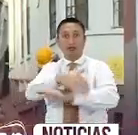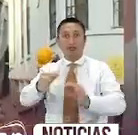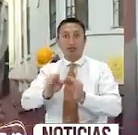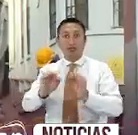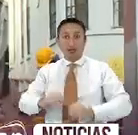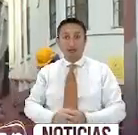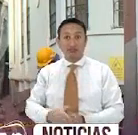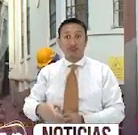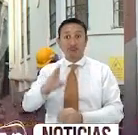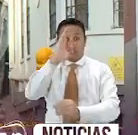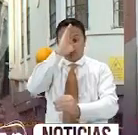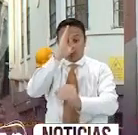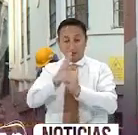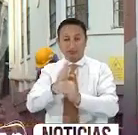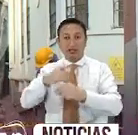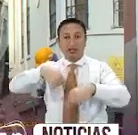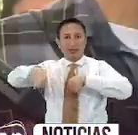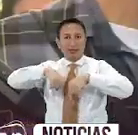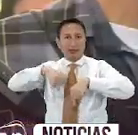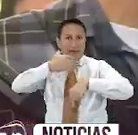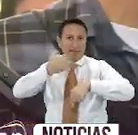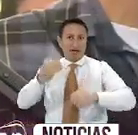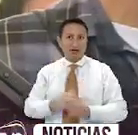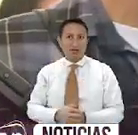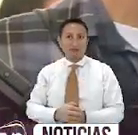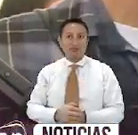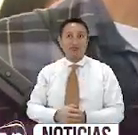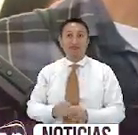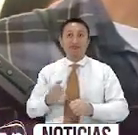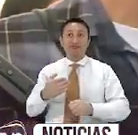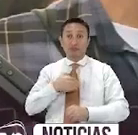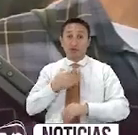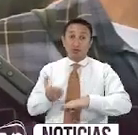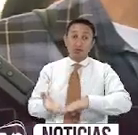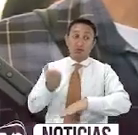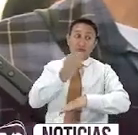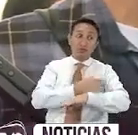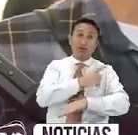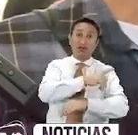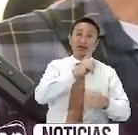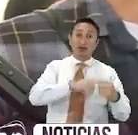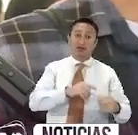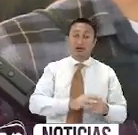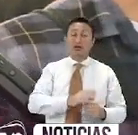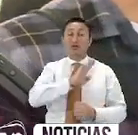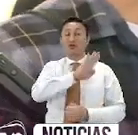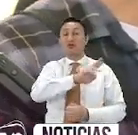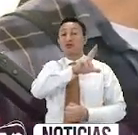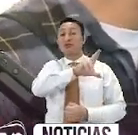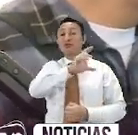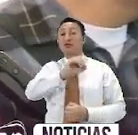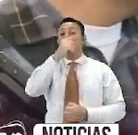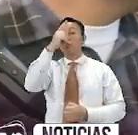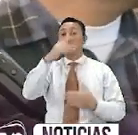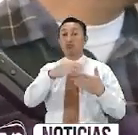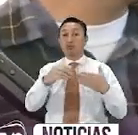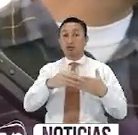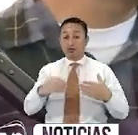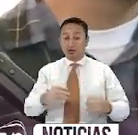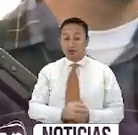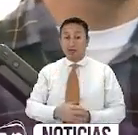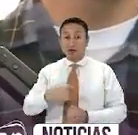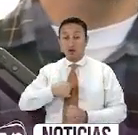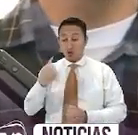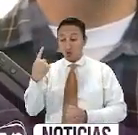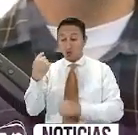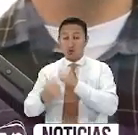con la intención de mejorar la circulación vehicular. El último año antes de que yo llegue, en Quito se invirtieron 430 millones de dólares. El primer año